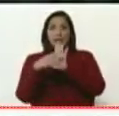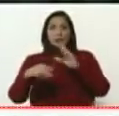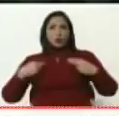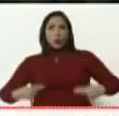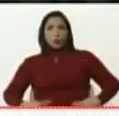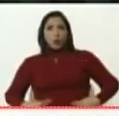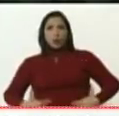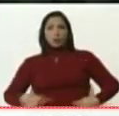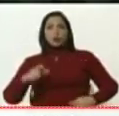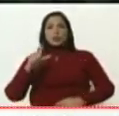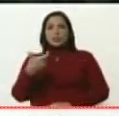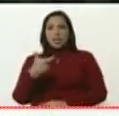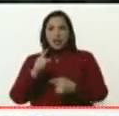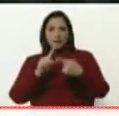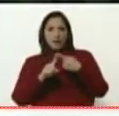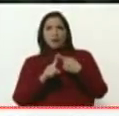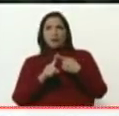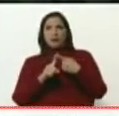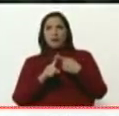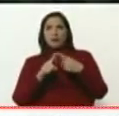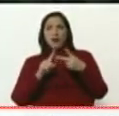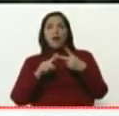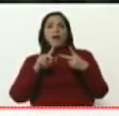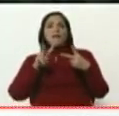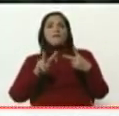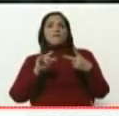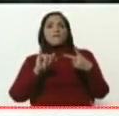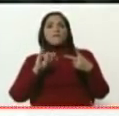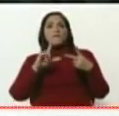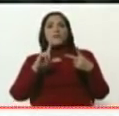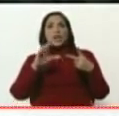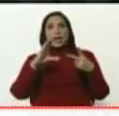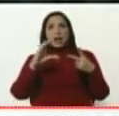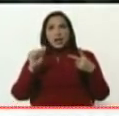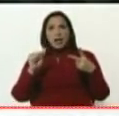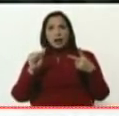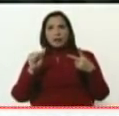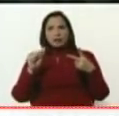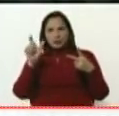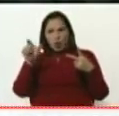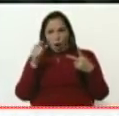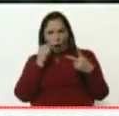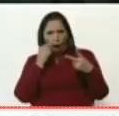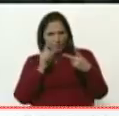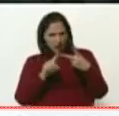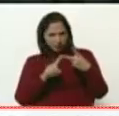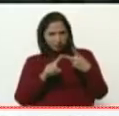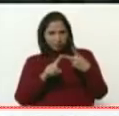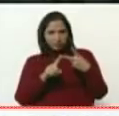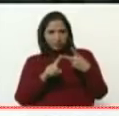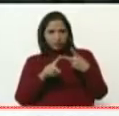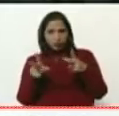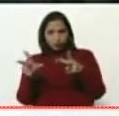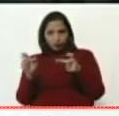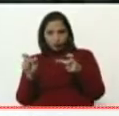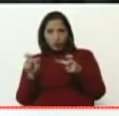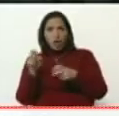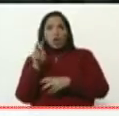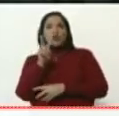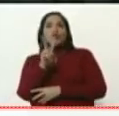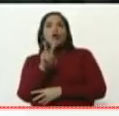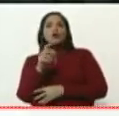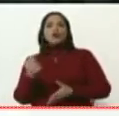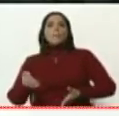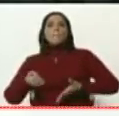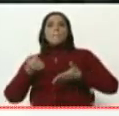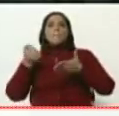son Gilbert Caro y Vilca Fernández. Vilca Fernández ha recibido 2